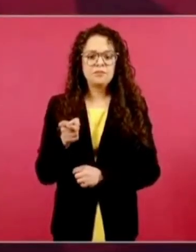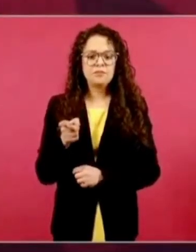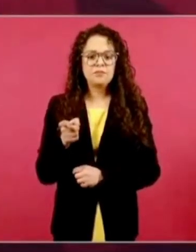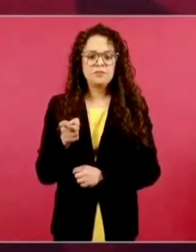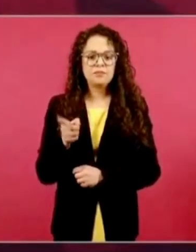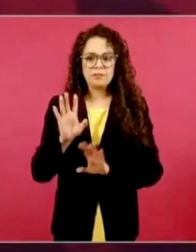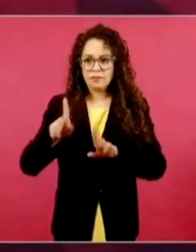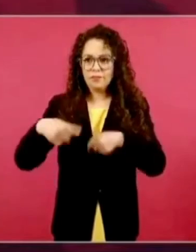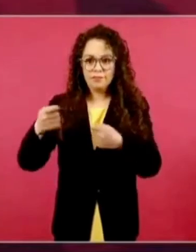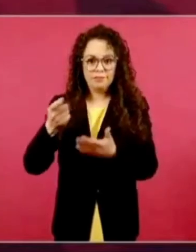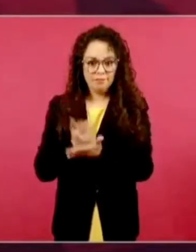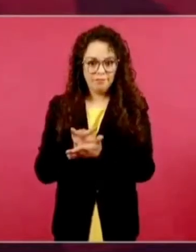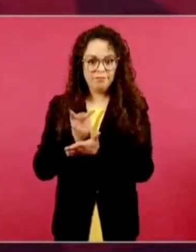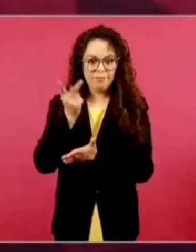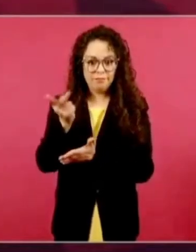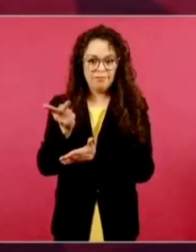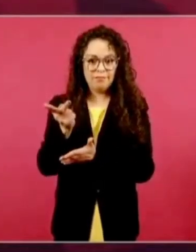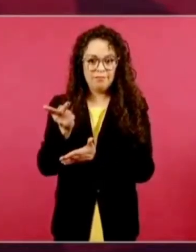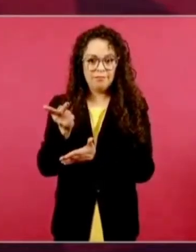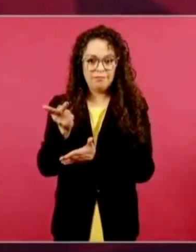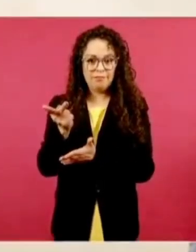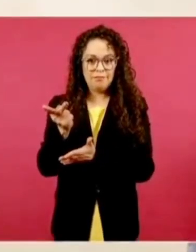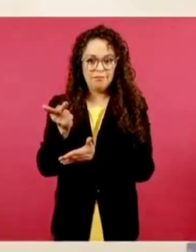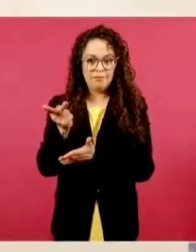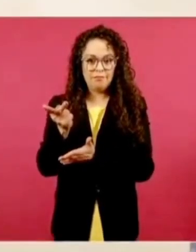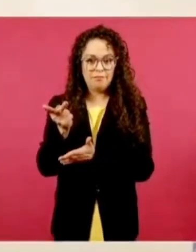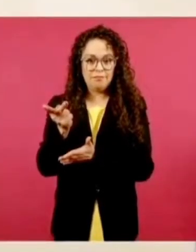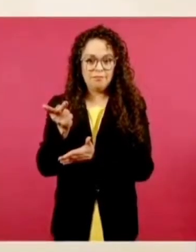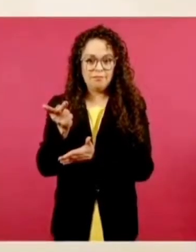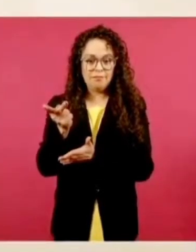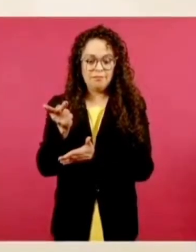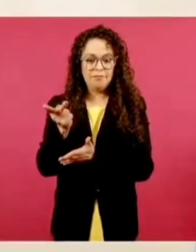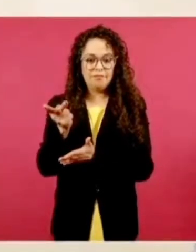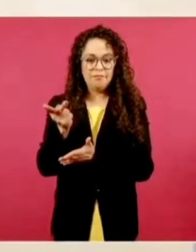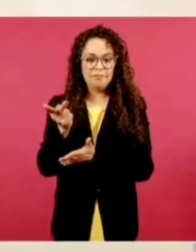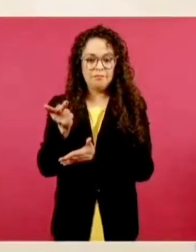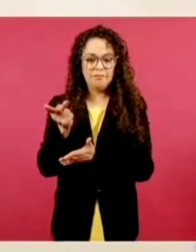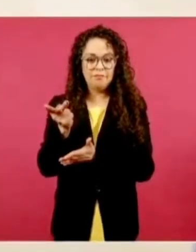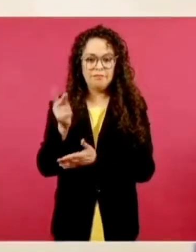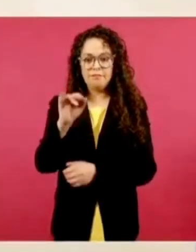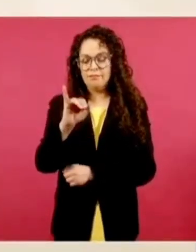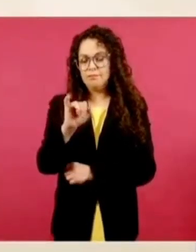premiado, ¿no? Fingole. Sí, premiado